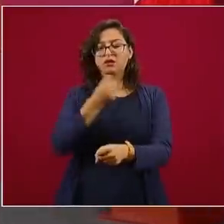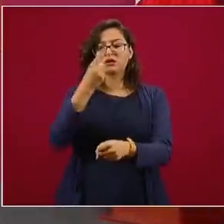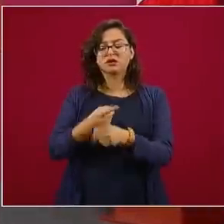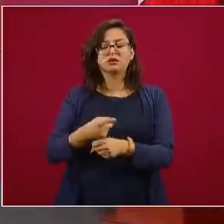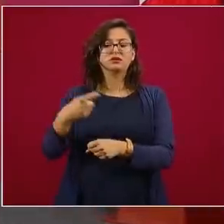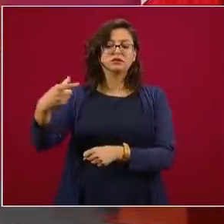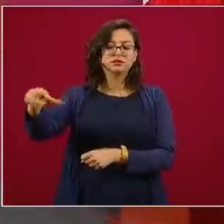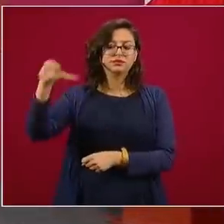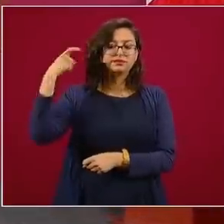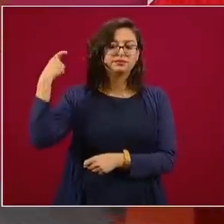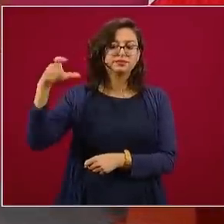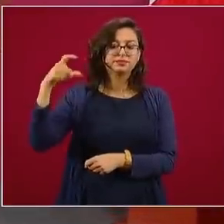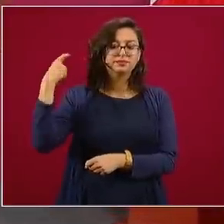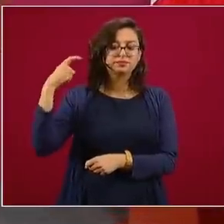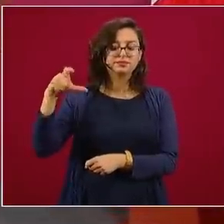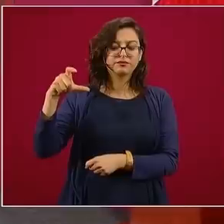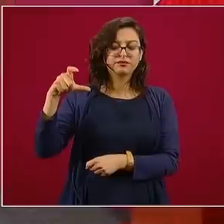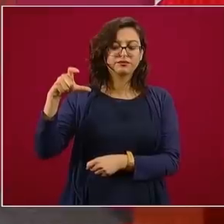Querétaro,